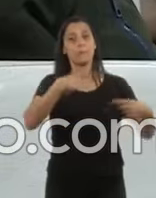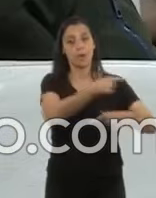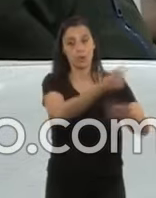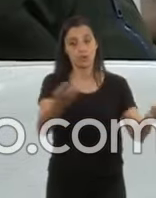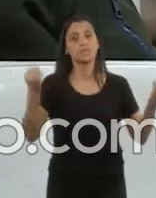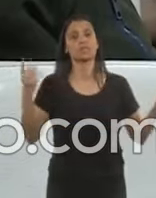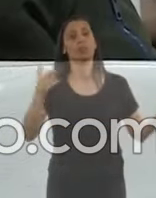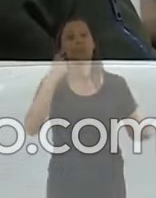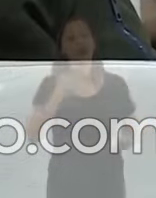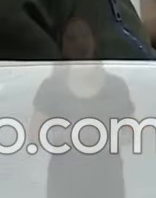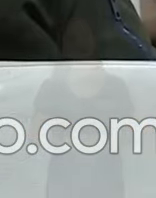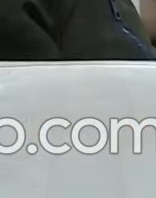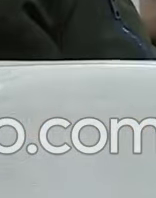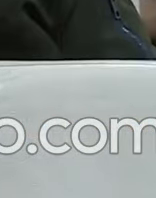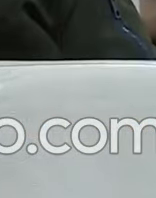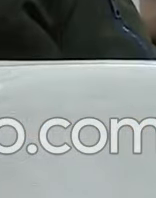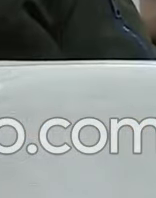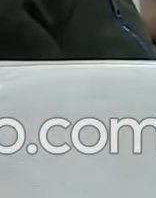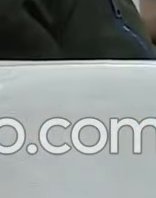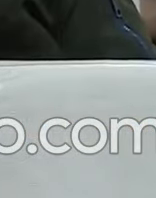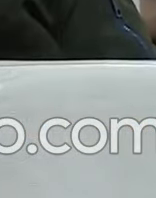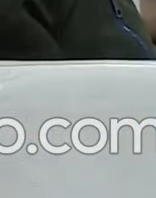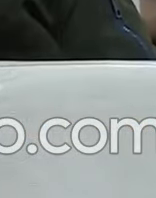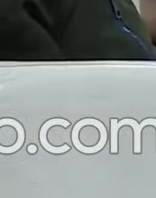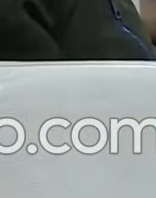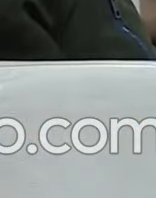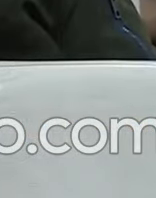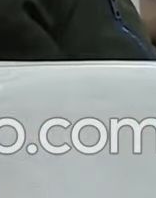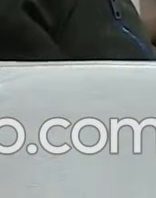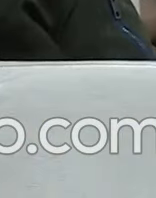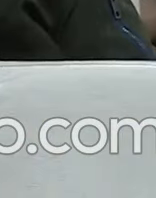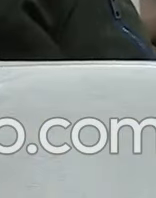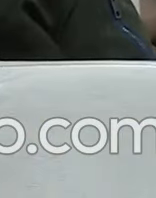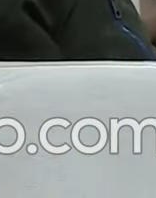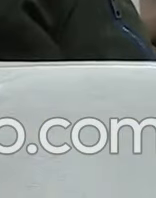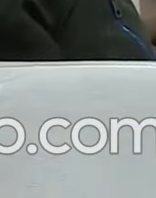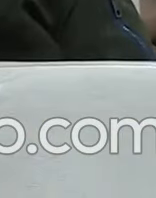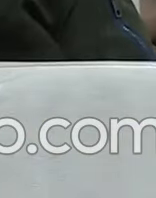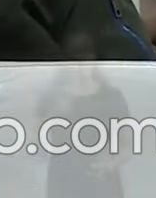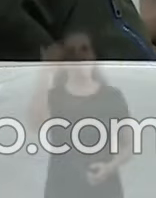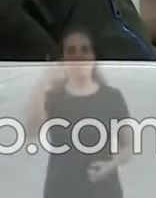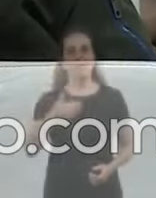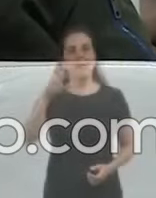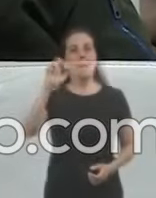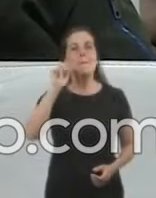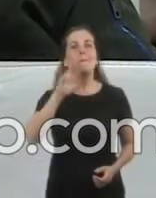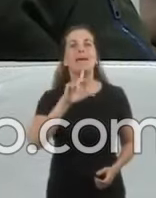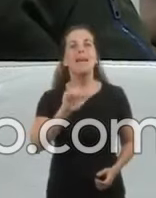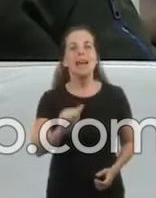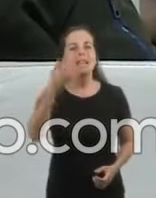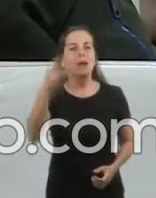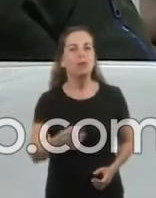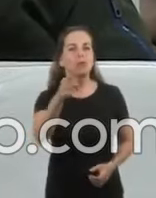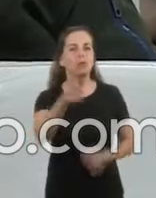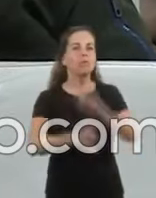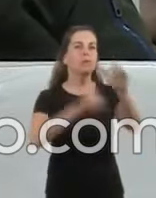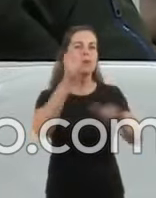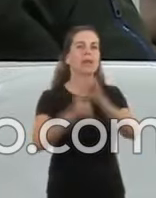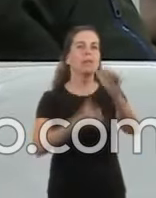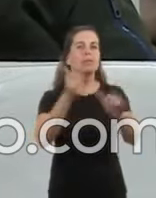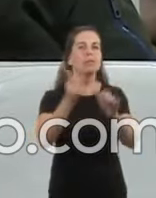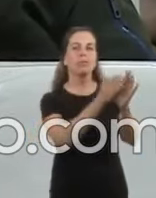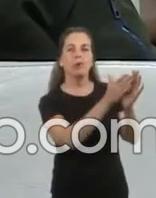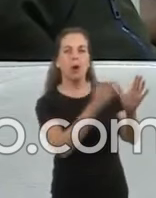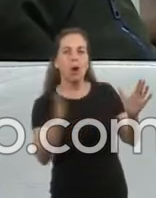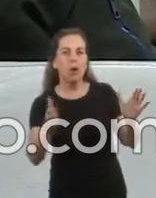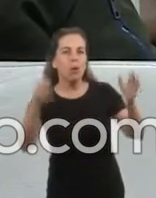qué tal Buenos días Manuel para concierto litoral y Fénix Buenos Aires Juan Pablo Peralta y justo con la introducción que hiciste primero ahí